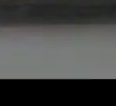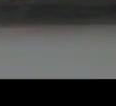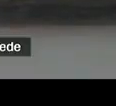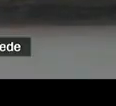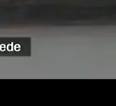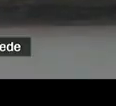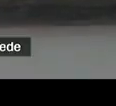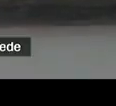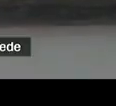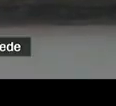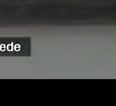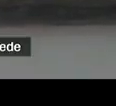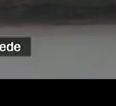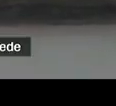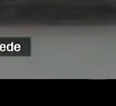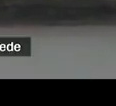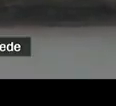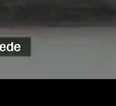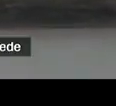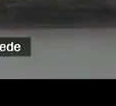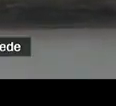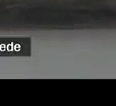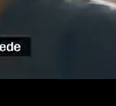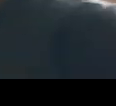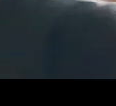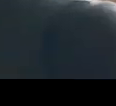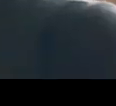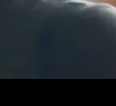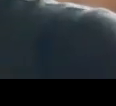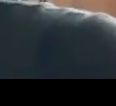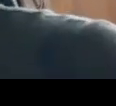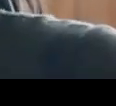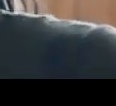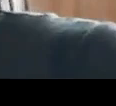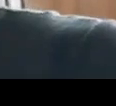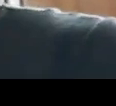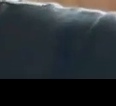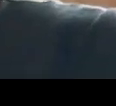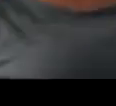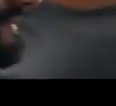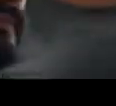ya llevo... Ah, lo que pasa, Lucía, es que usted trabaja por horas y no se puede.